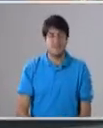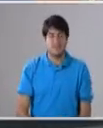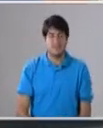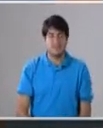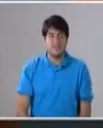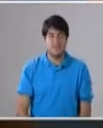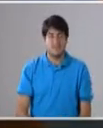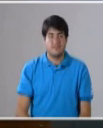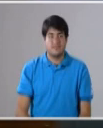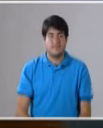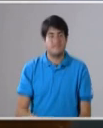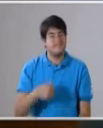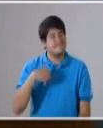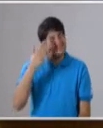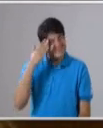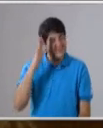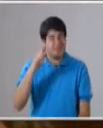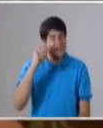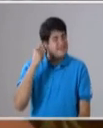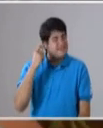No sé si me di a entender.